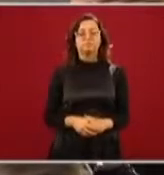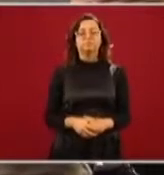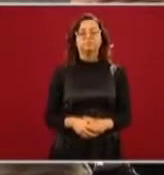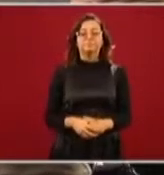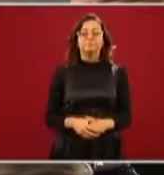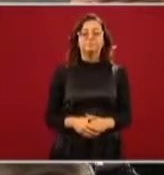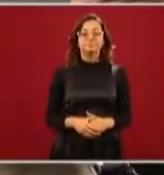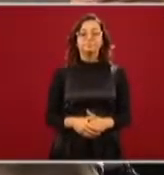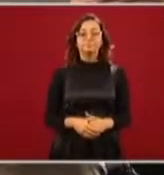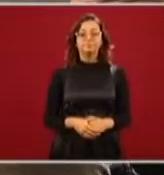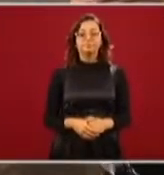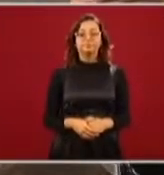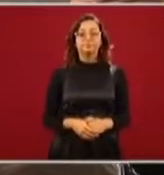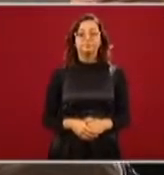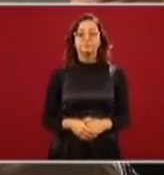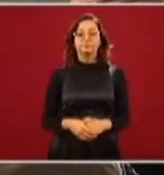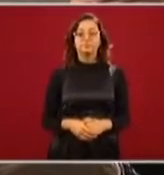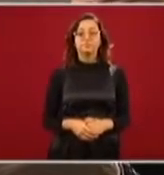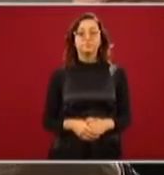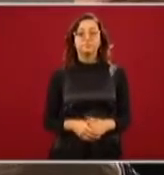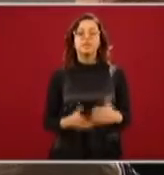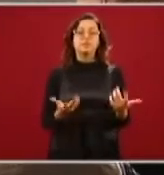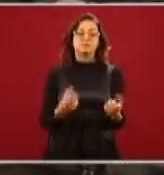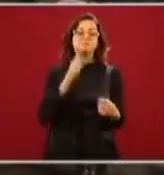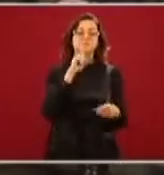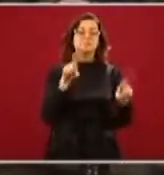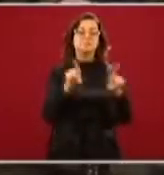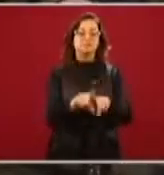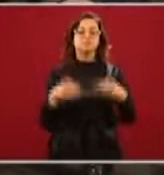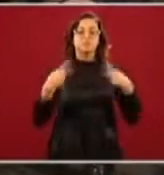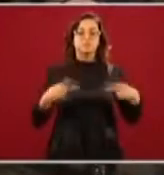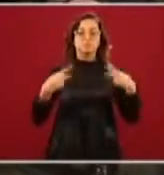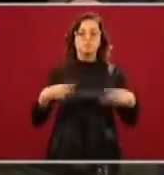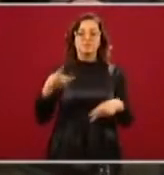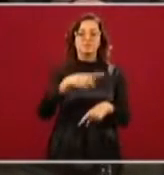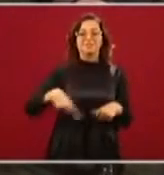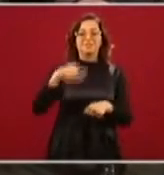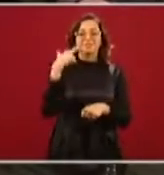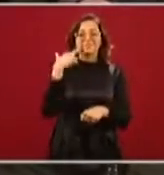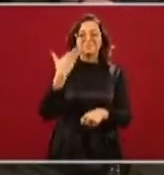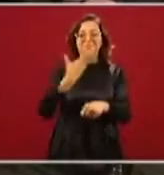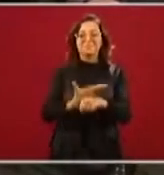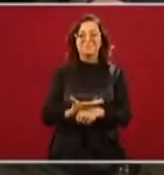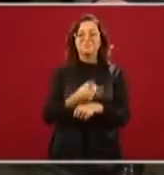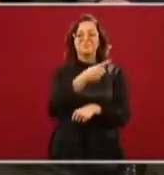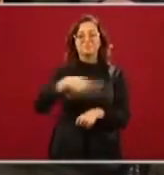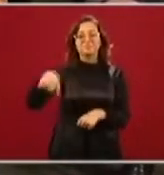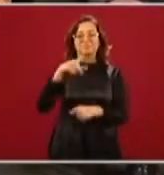ayer están haciendo la exposición, los secretarios